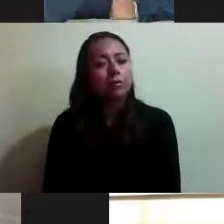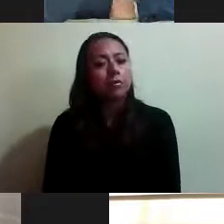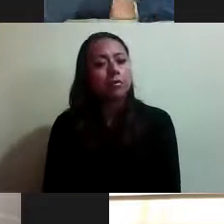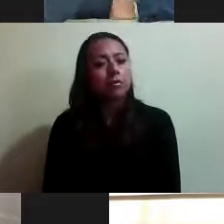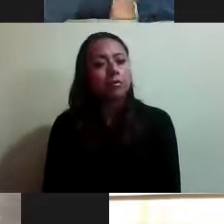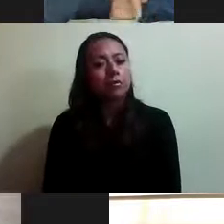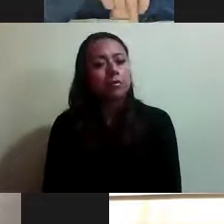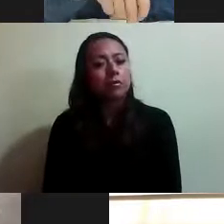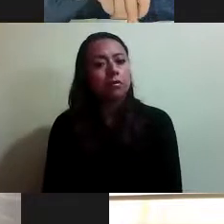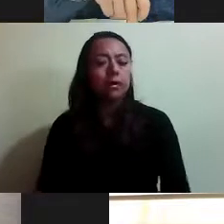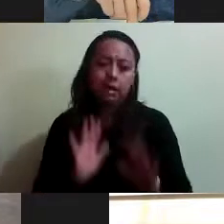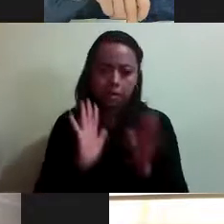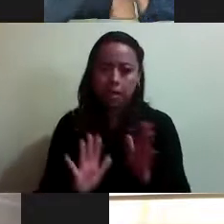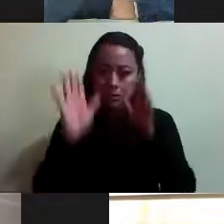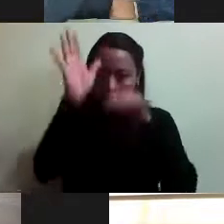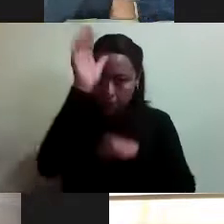acordó donar.